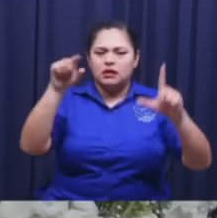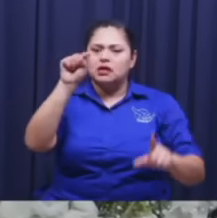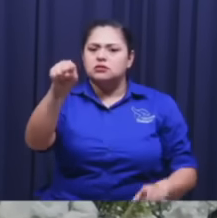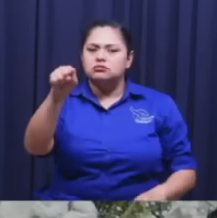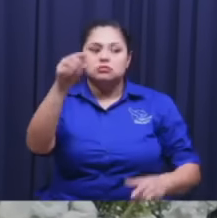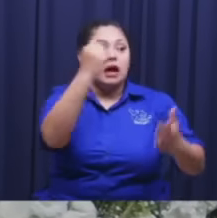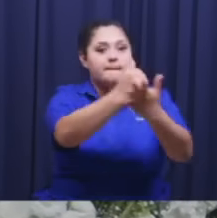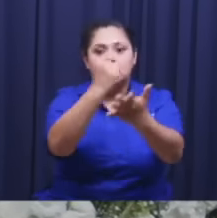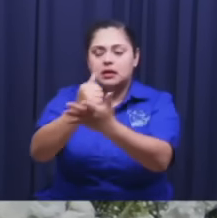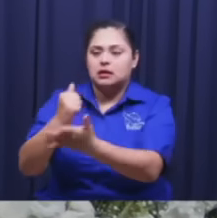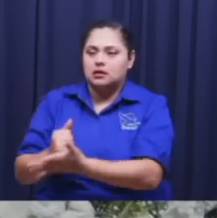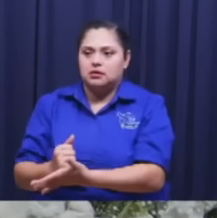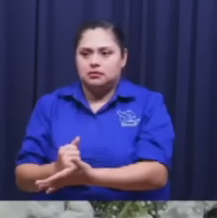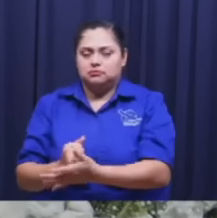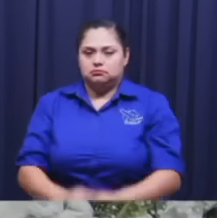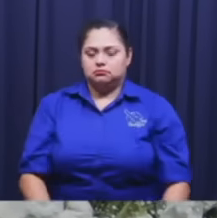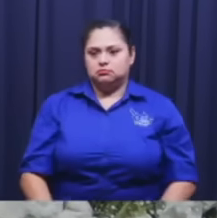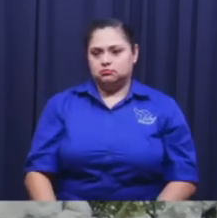A ver,